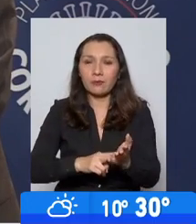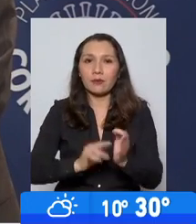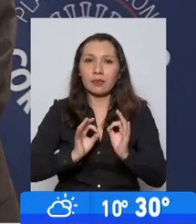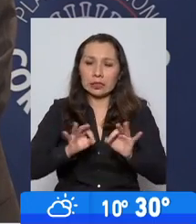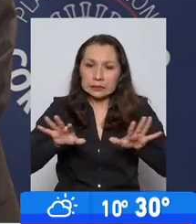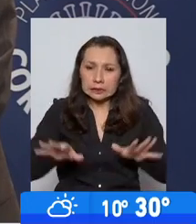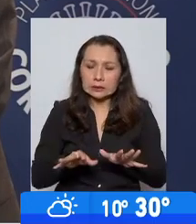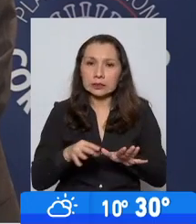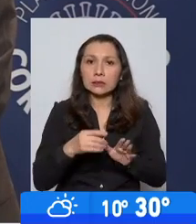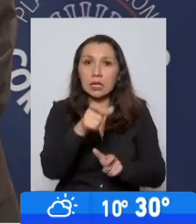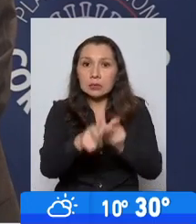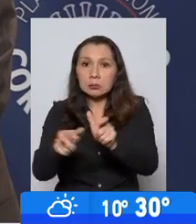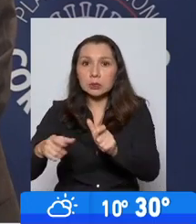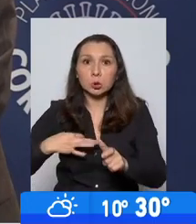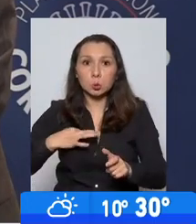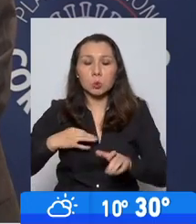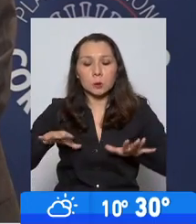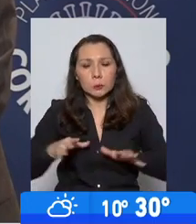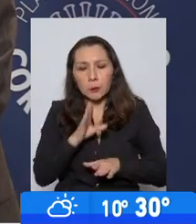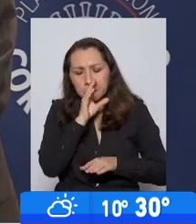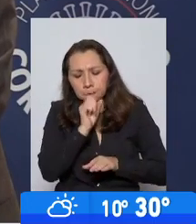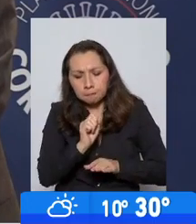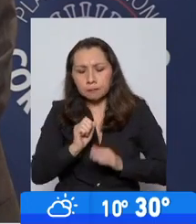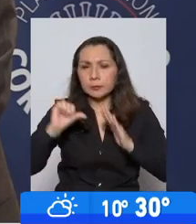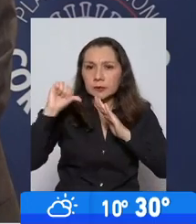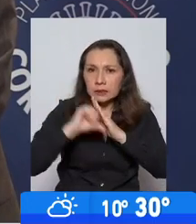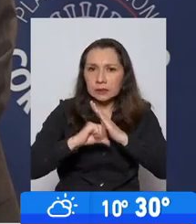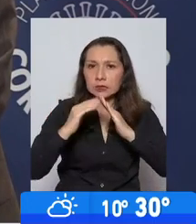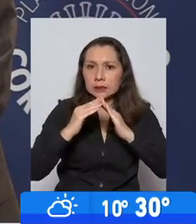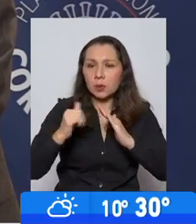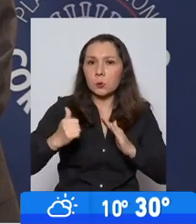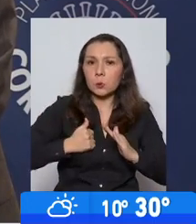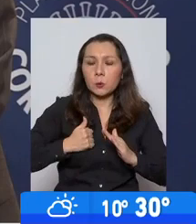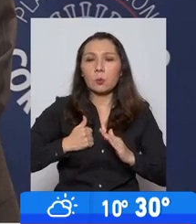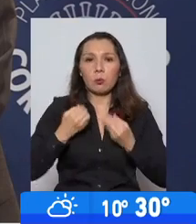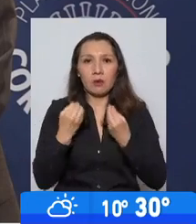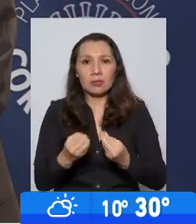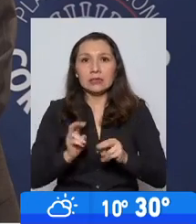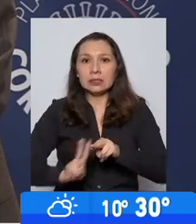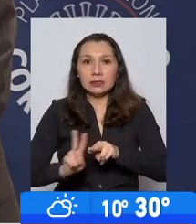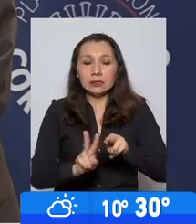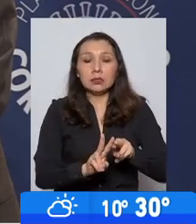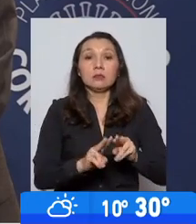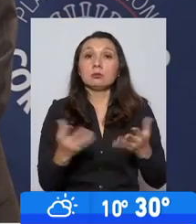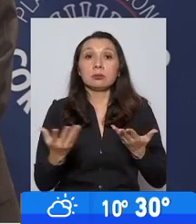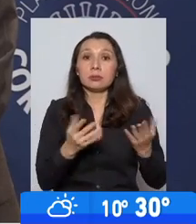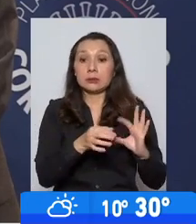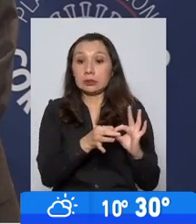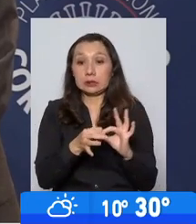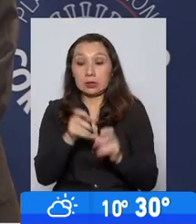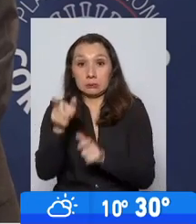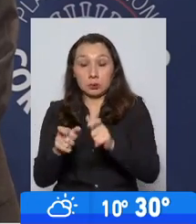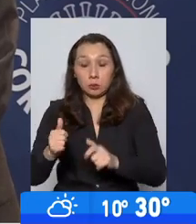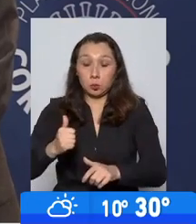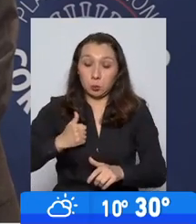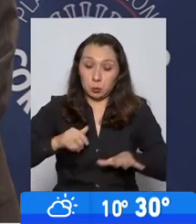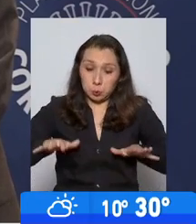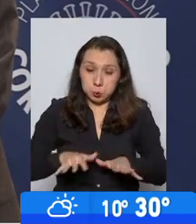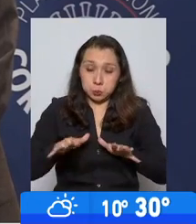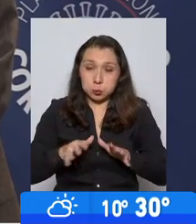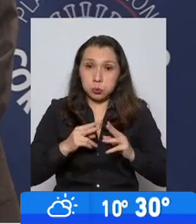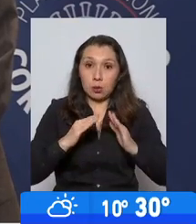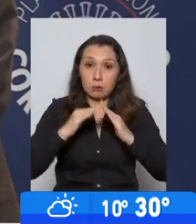al esfuerzo que ha hecho la ciudadanía de las comunas que he mencionado y que, producto de ese esfuerzo, insisto, y